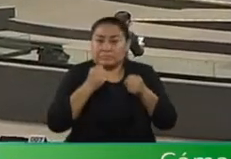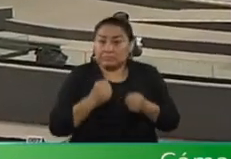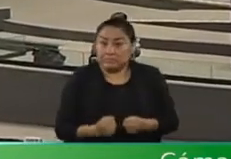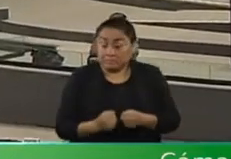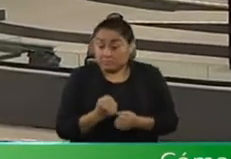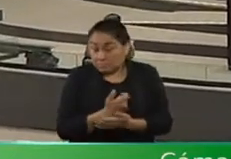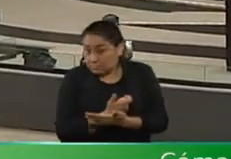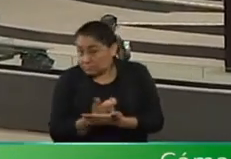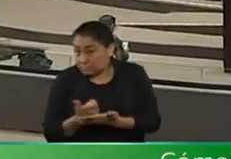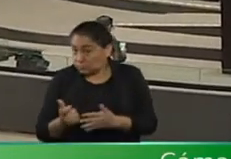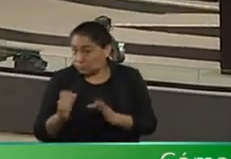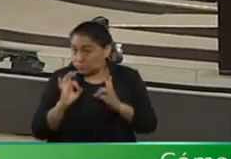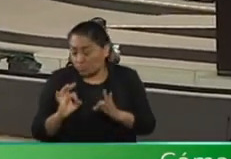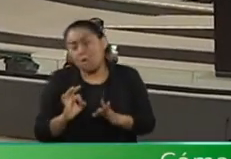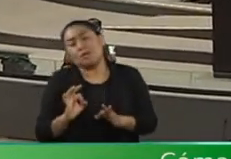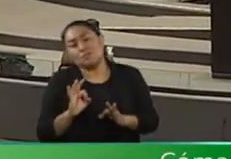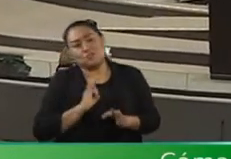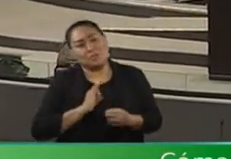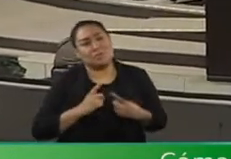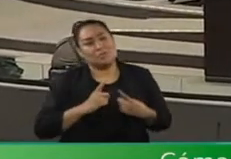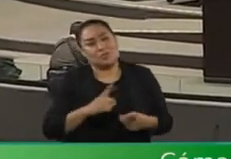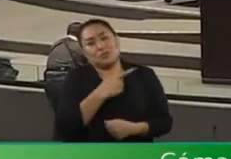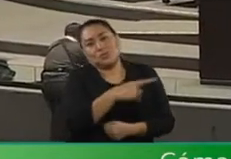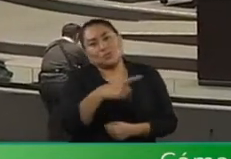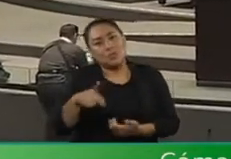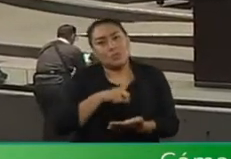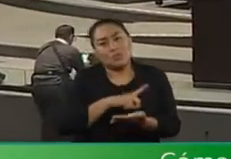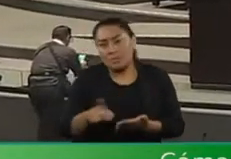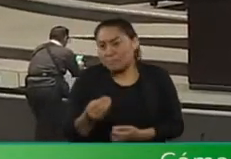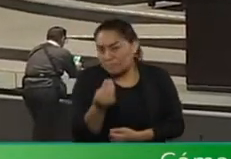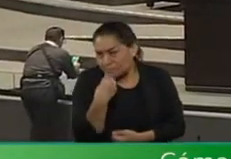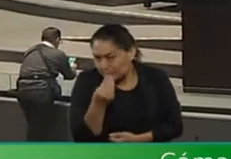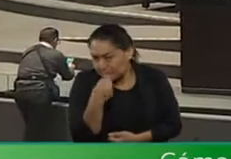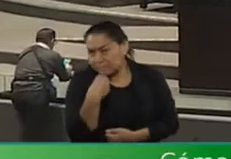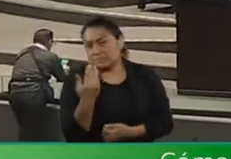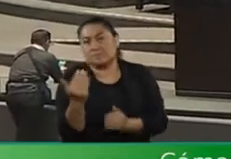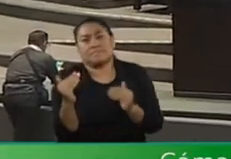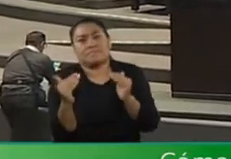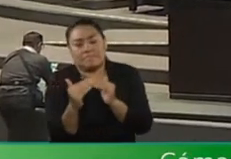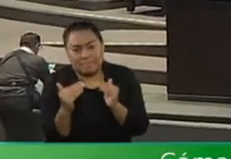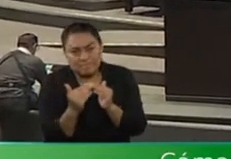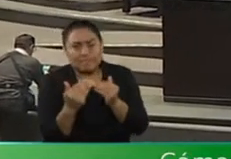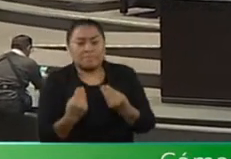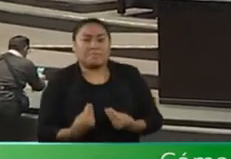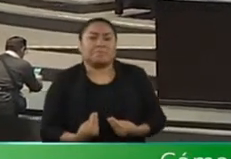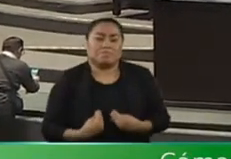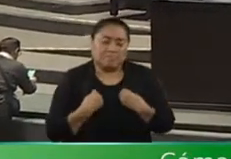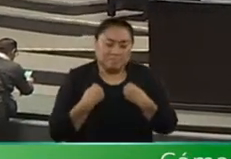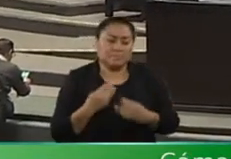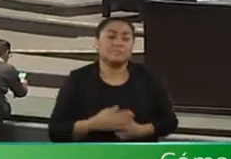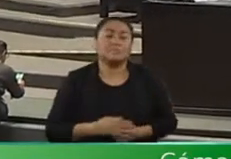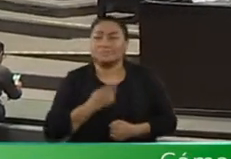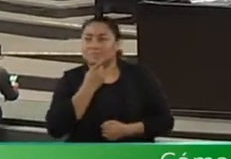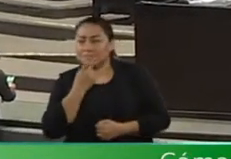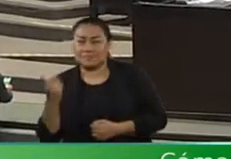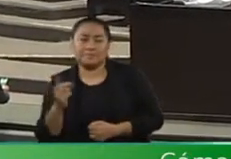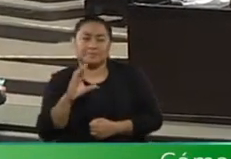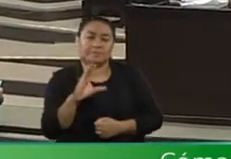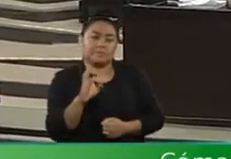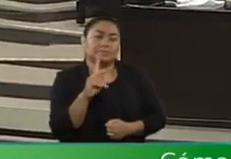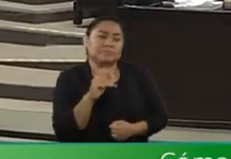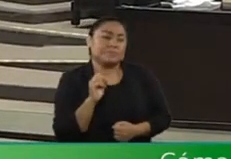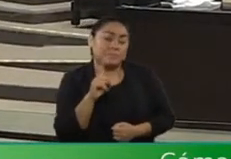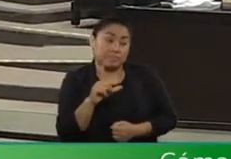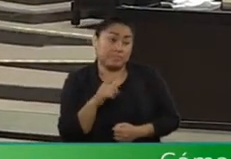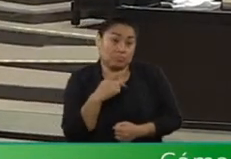garantiza el derecho a la alimentación, a la educación y a la vivienda. Como lo ha señalado la CEPAL, el salario